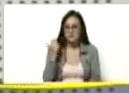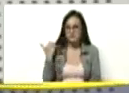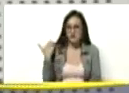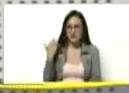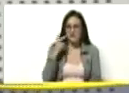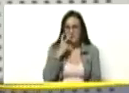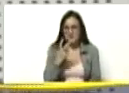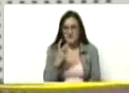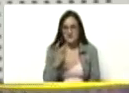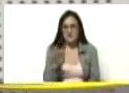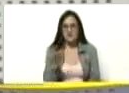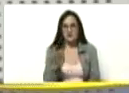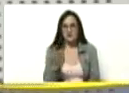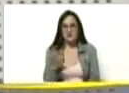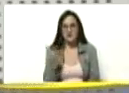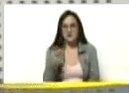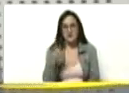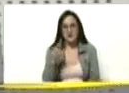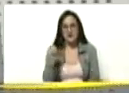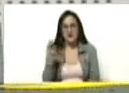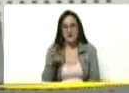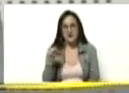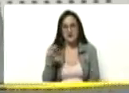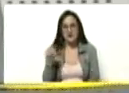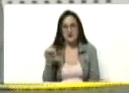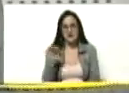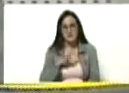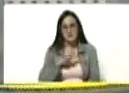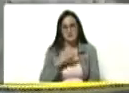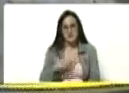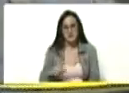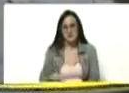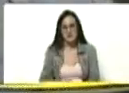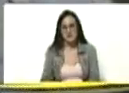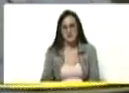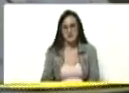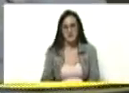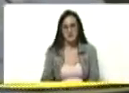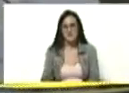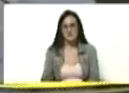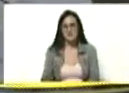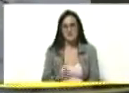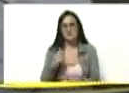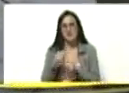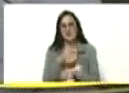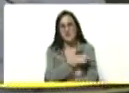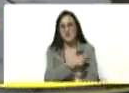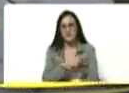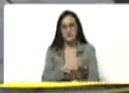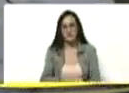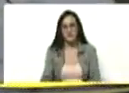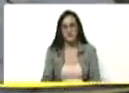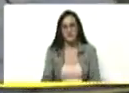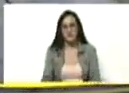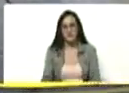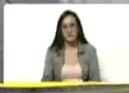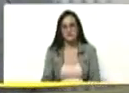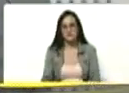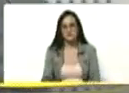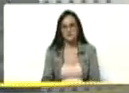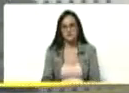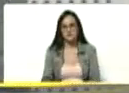Granada. By your president. De vuestro presidente. And his delegation. Y su delegación. I assure him that although